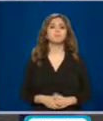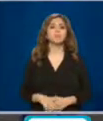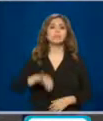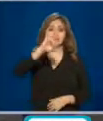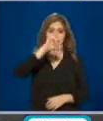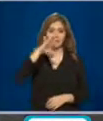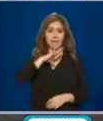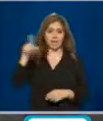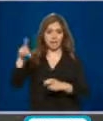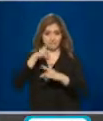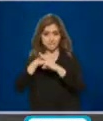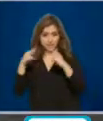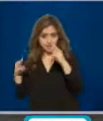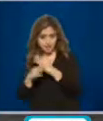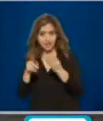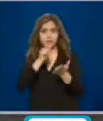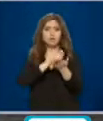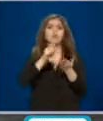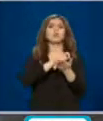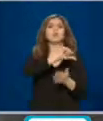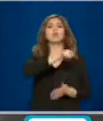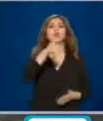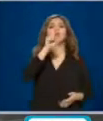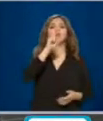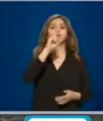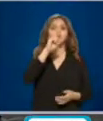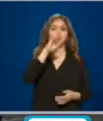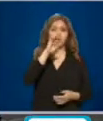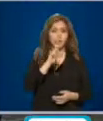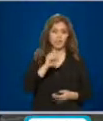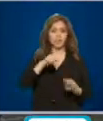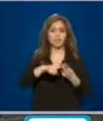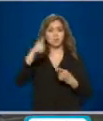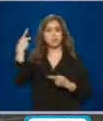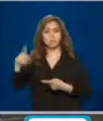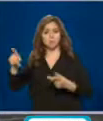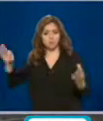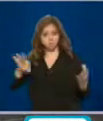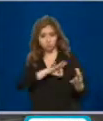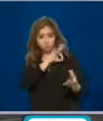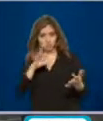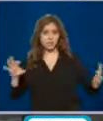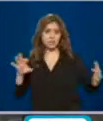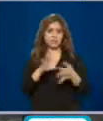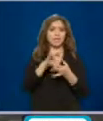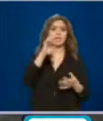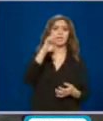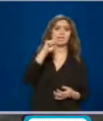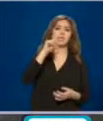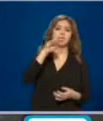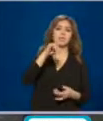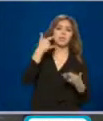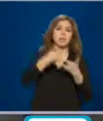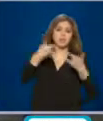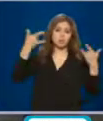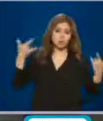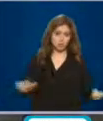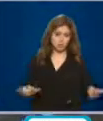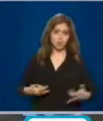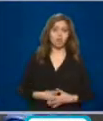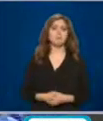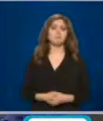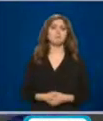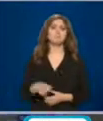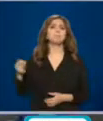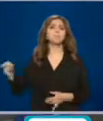asignaturas, tenemos la de solfeo y teoría musical, tenemos la de su instrumento, ensamble, historia. Dentro